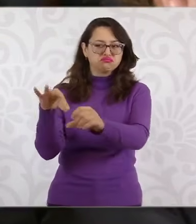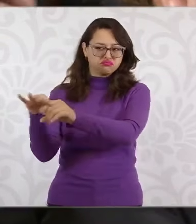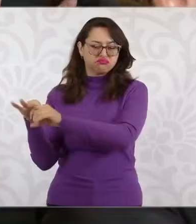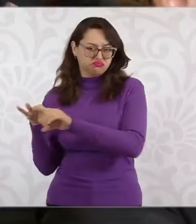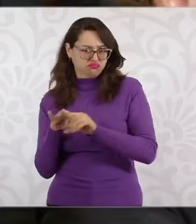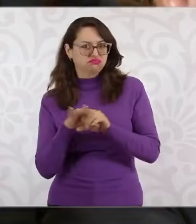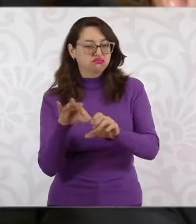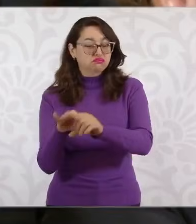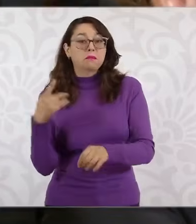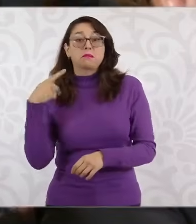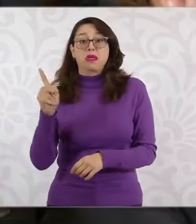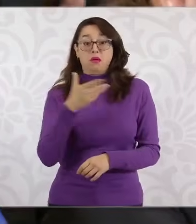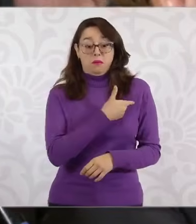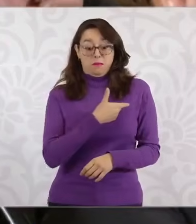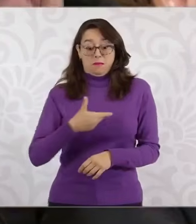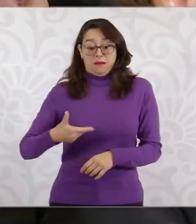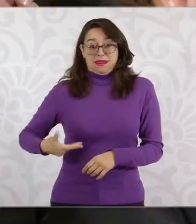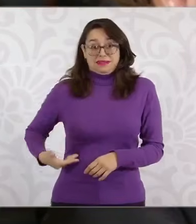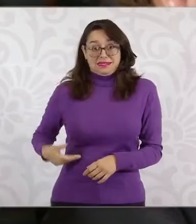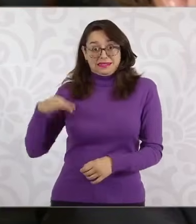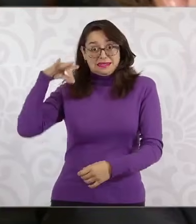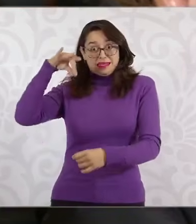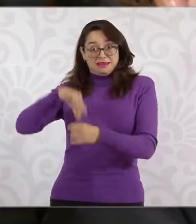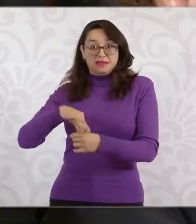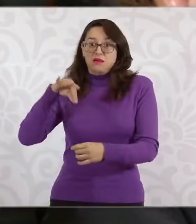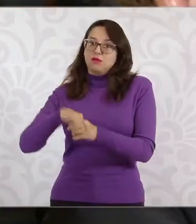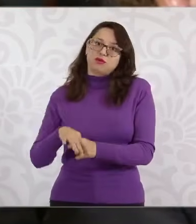lleva la preferencia, la selección presidencial jala.